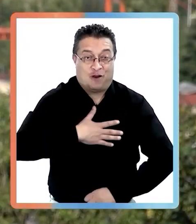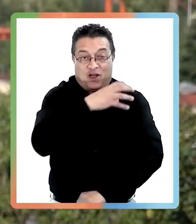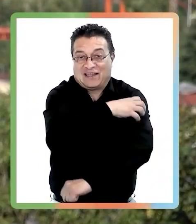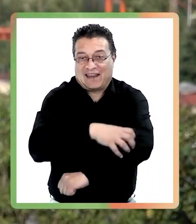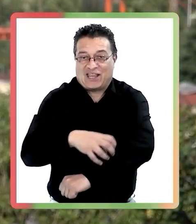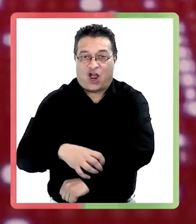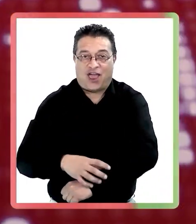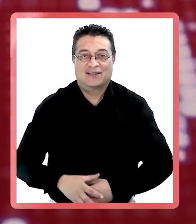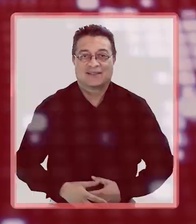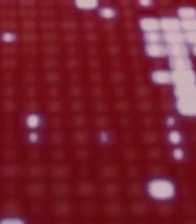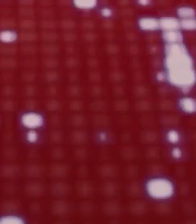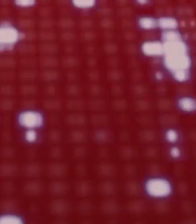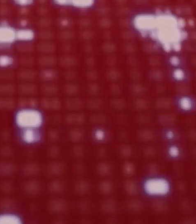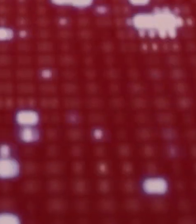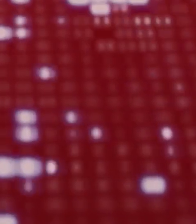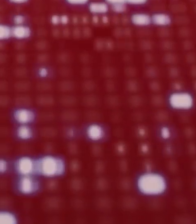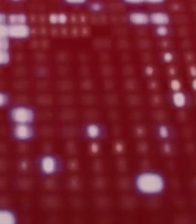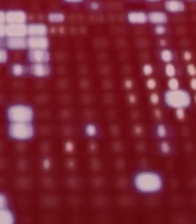las regiones.